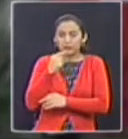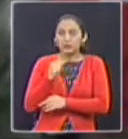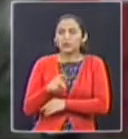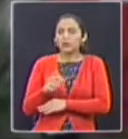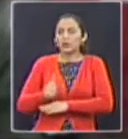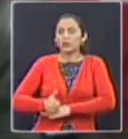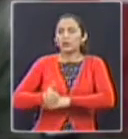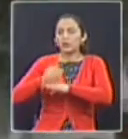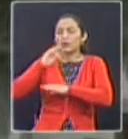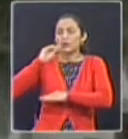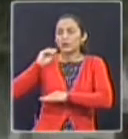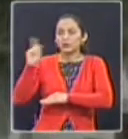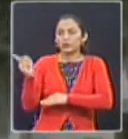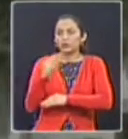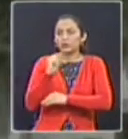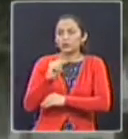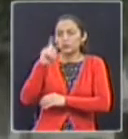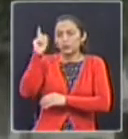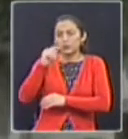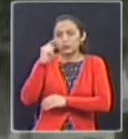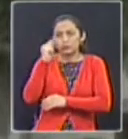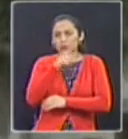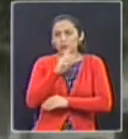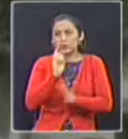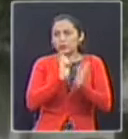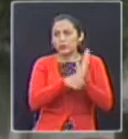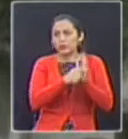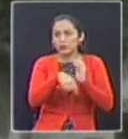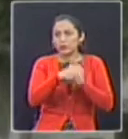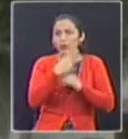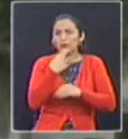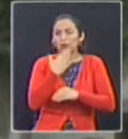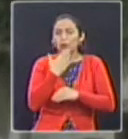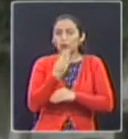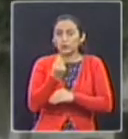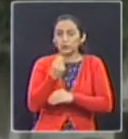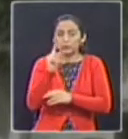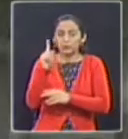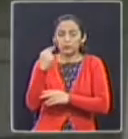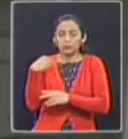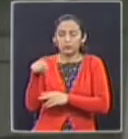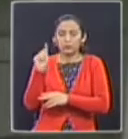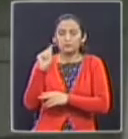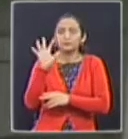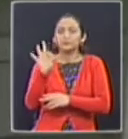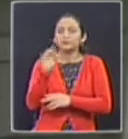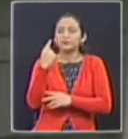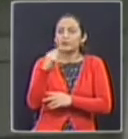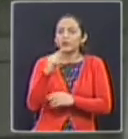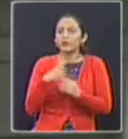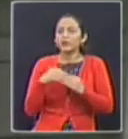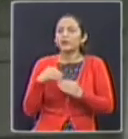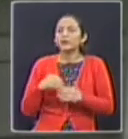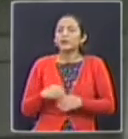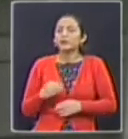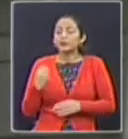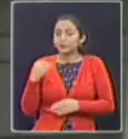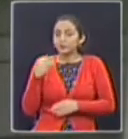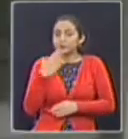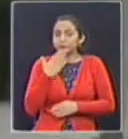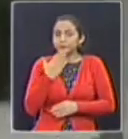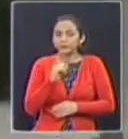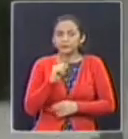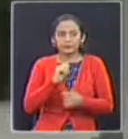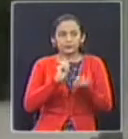el depósito en calidad de evidencia de 1.9 millones y de otros $600.000 en una cuenta bancaria a nombre